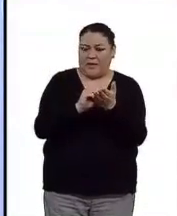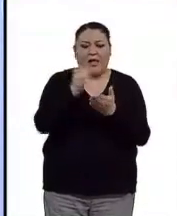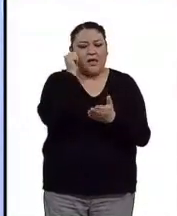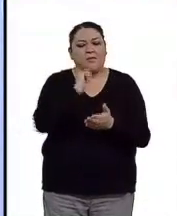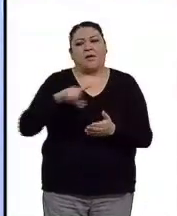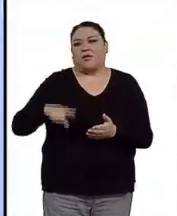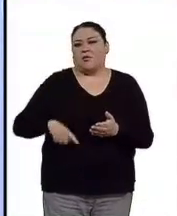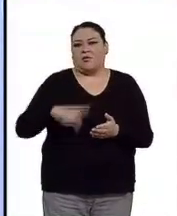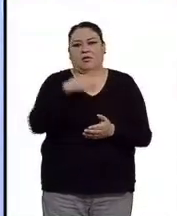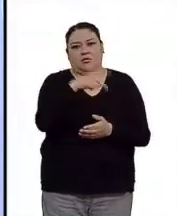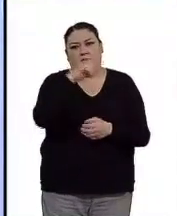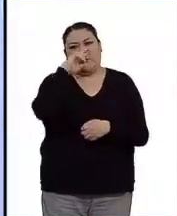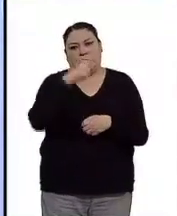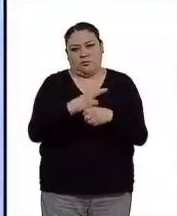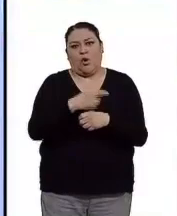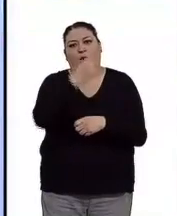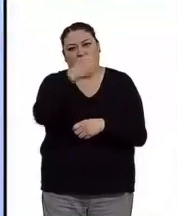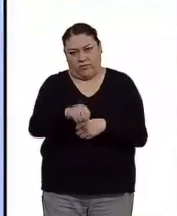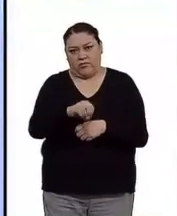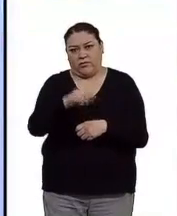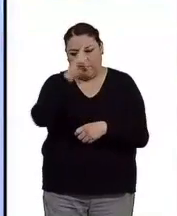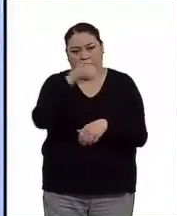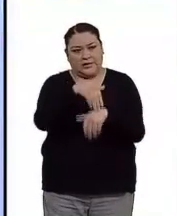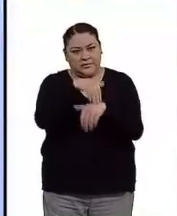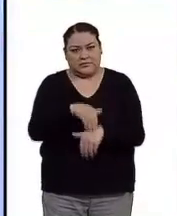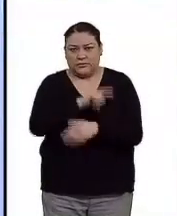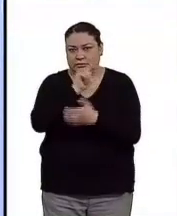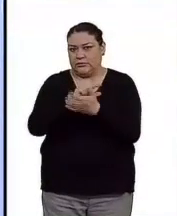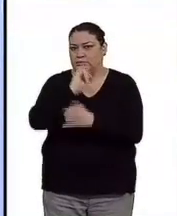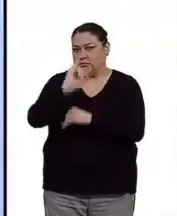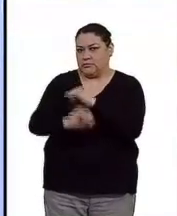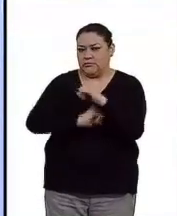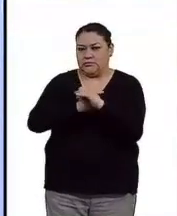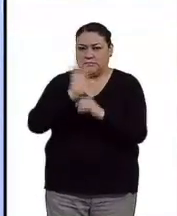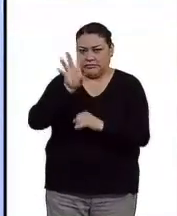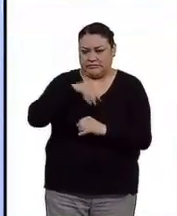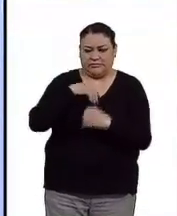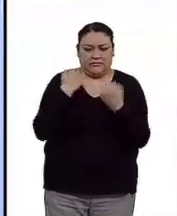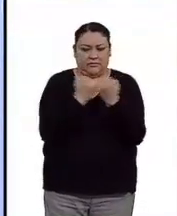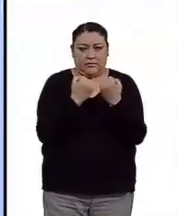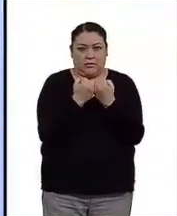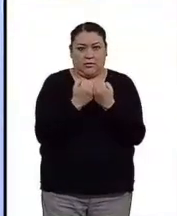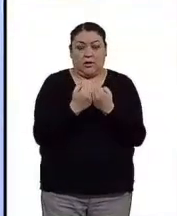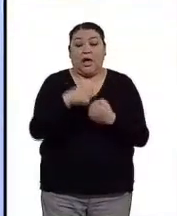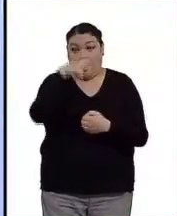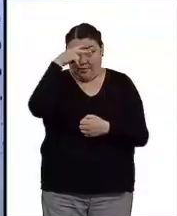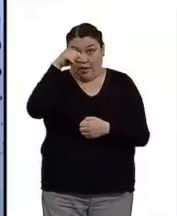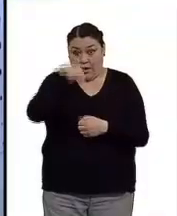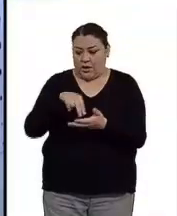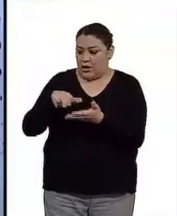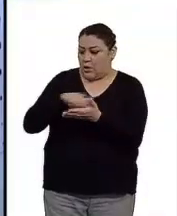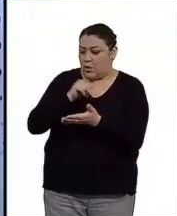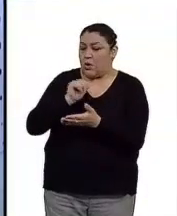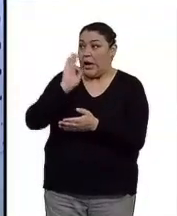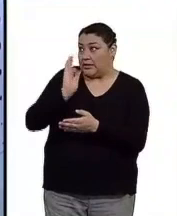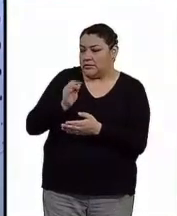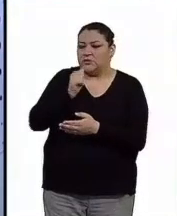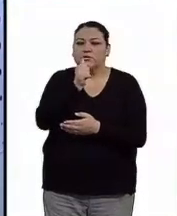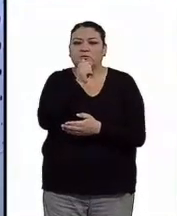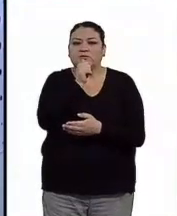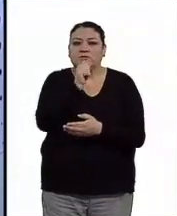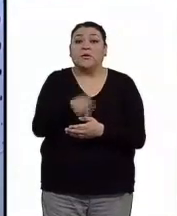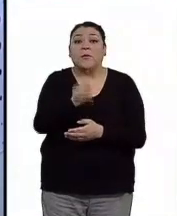reconocer los derechos implementados en tratados internacionales, pues aunque no esté ratificado por el Estado mexicano y siendo un